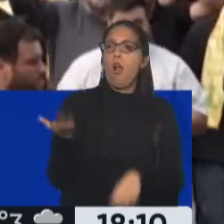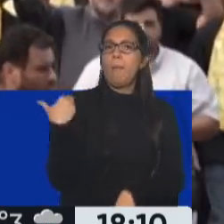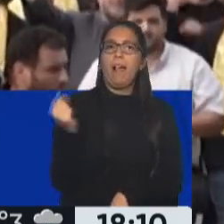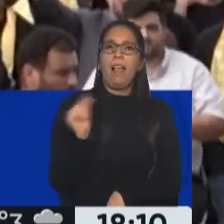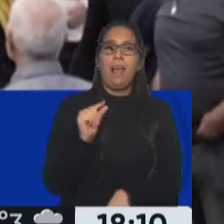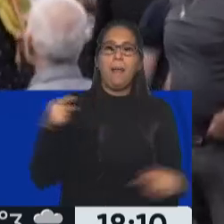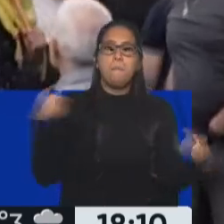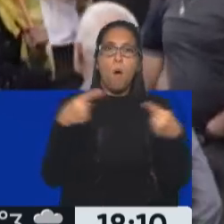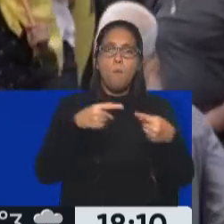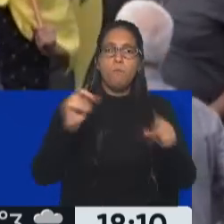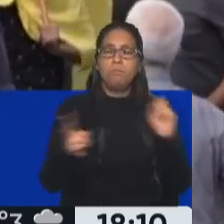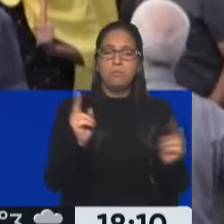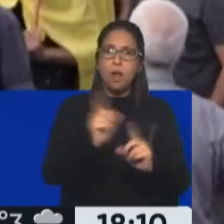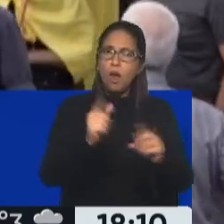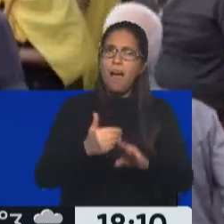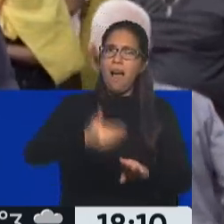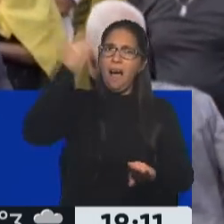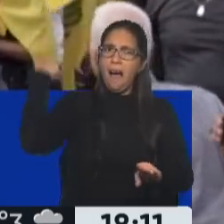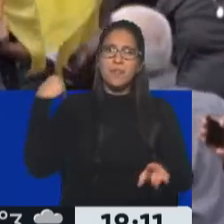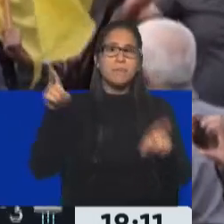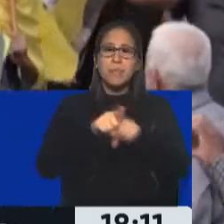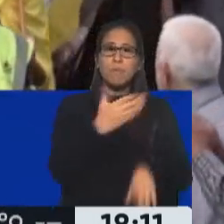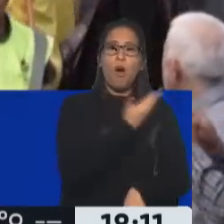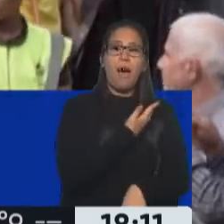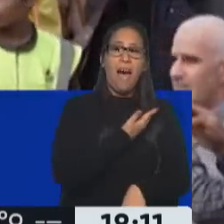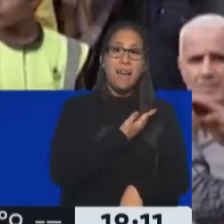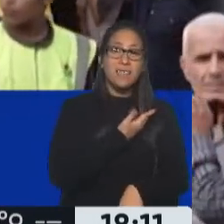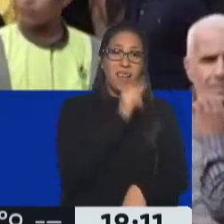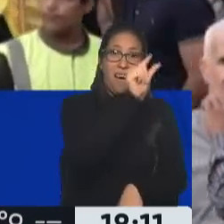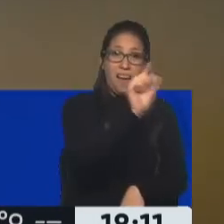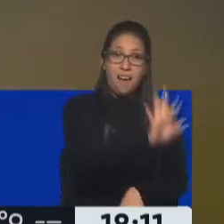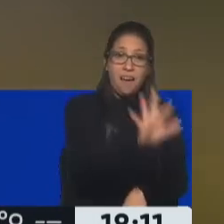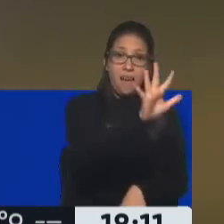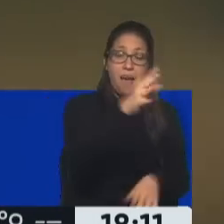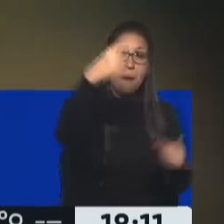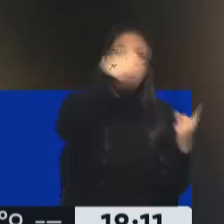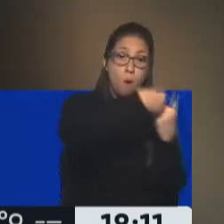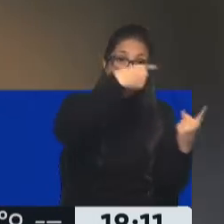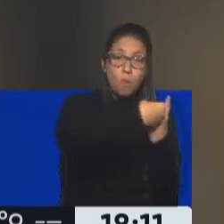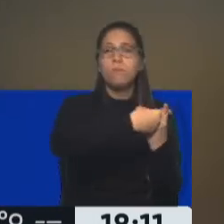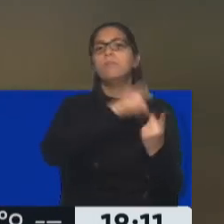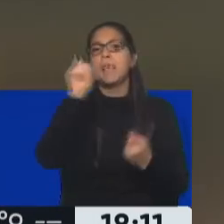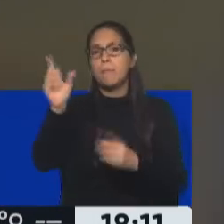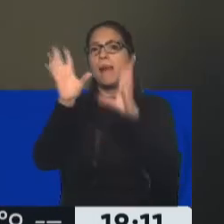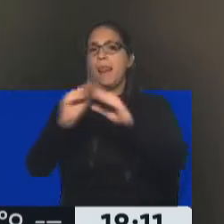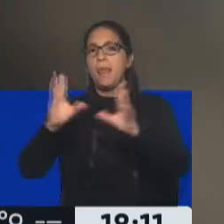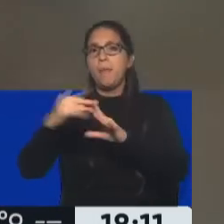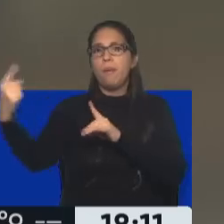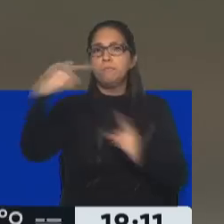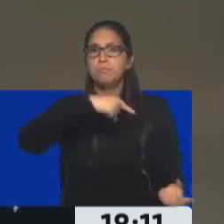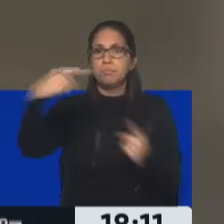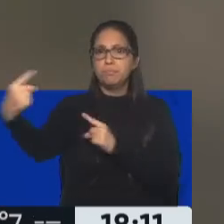sino que a la par de la guerra en la Franja de Gaza, esta tensión se ha mantenido, estos ataques se han mantenido entre